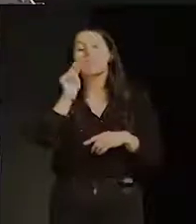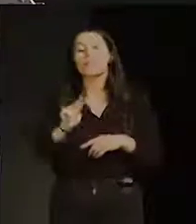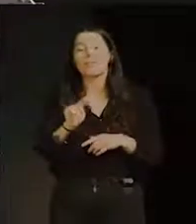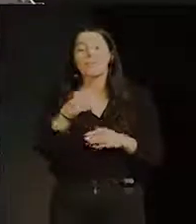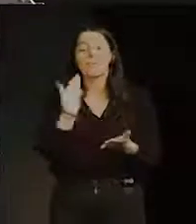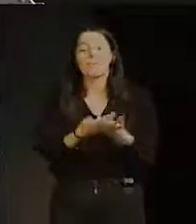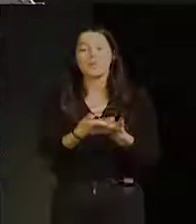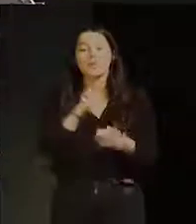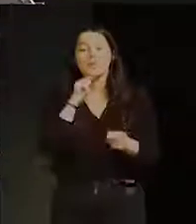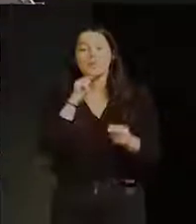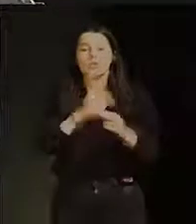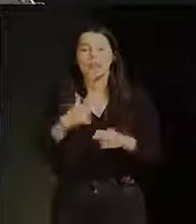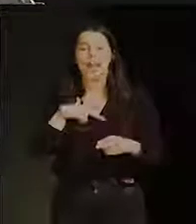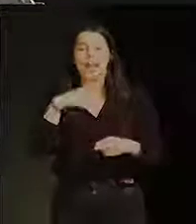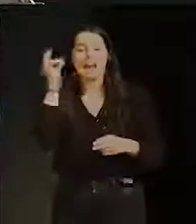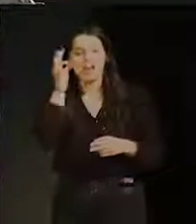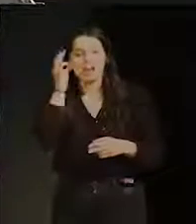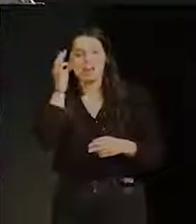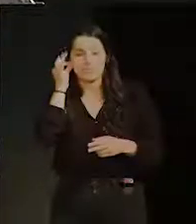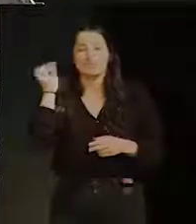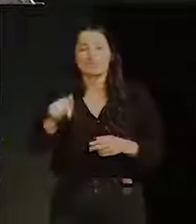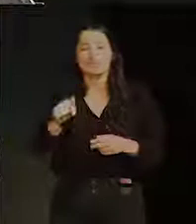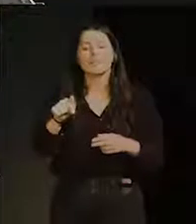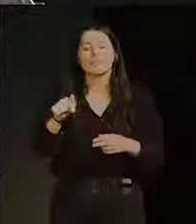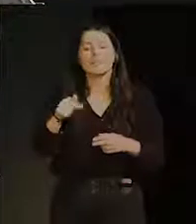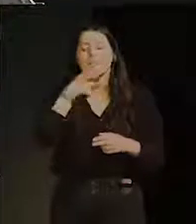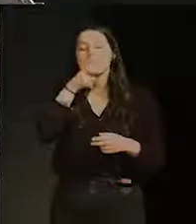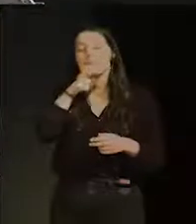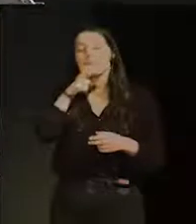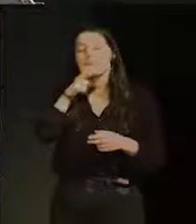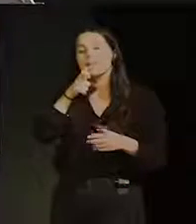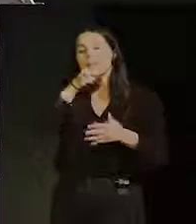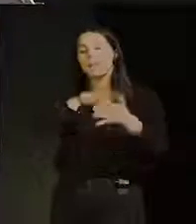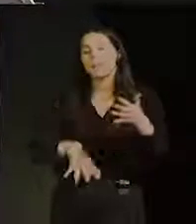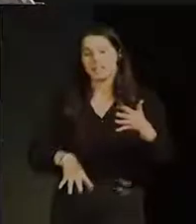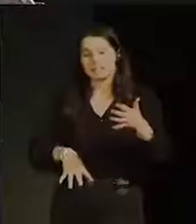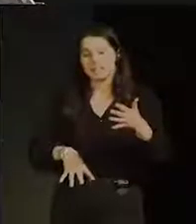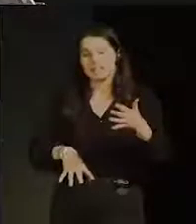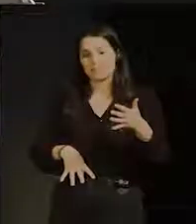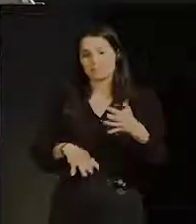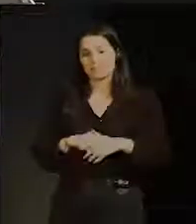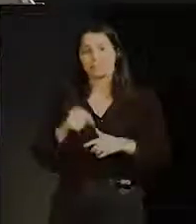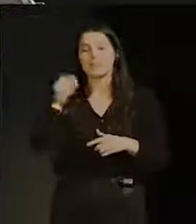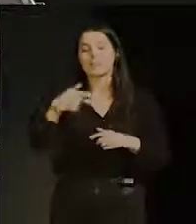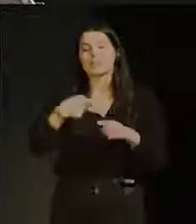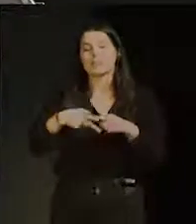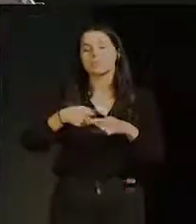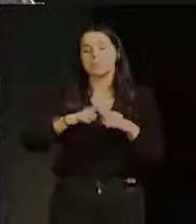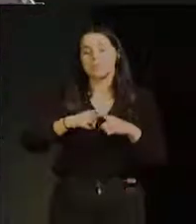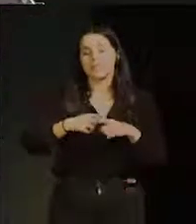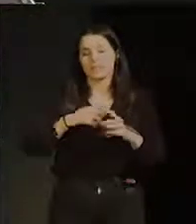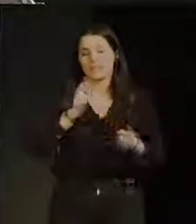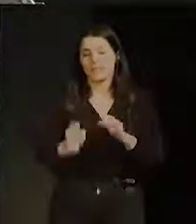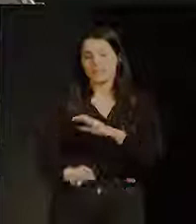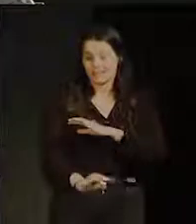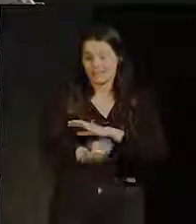llama la bugada. La bugada es un término catalán que significa la colada. Es un taller de creación que